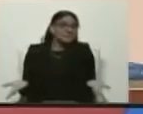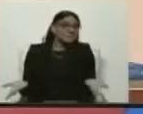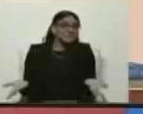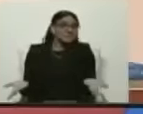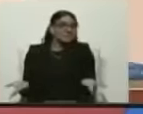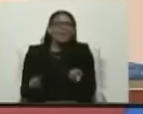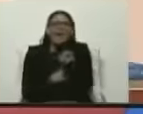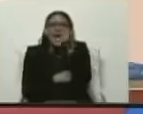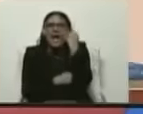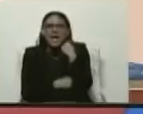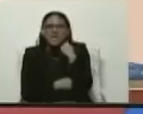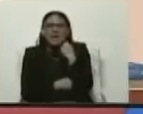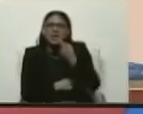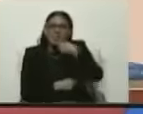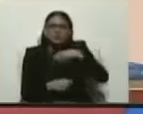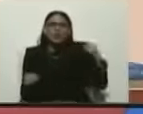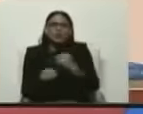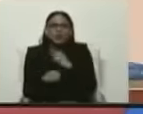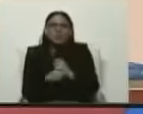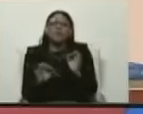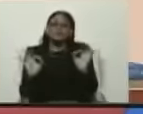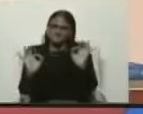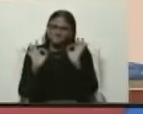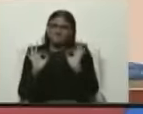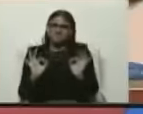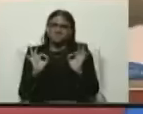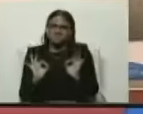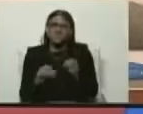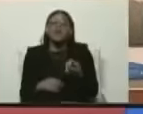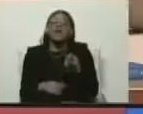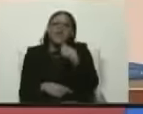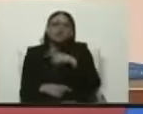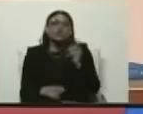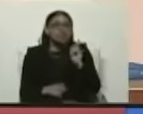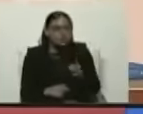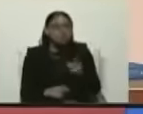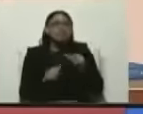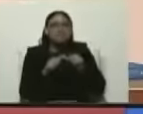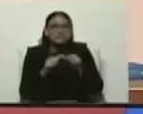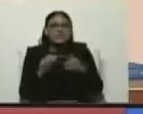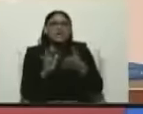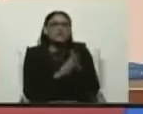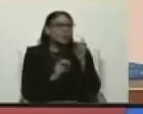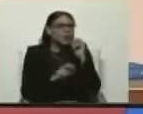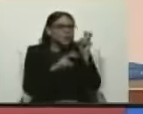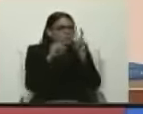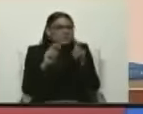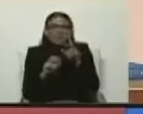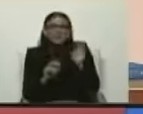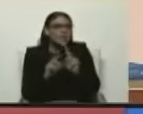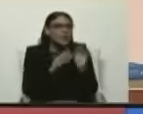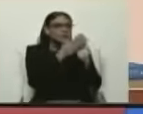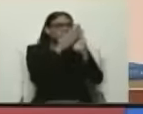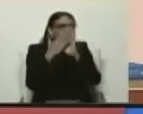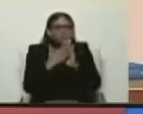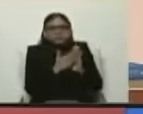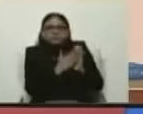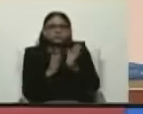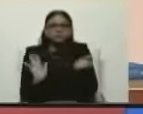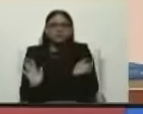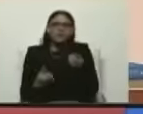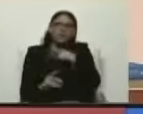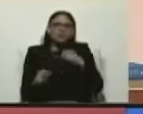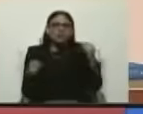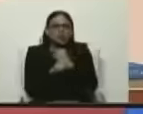Ayer, mire, fue una jornada extraordinaria. Y nos debe servir para corregir los detallitos, Pedro, ¿eh? Nosotros hacemos las cosas